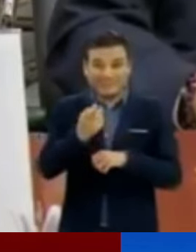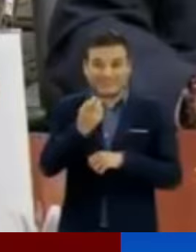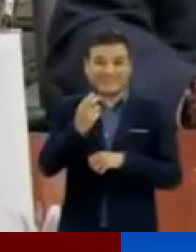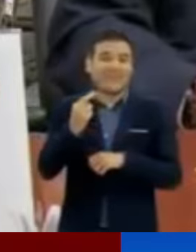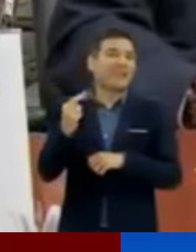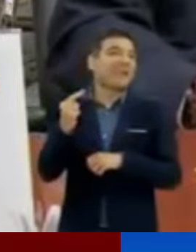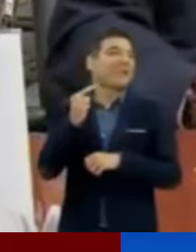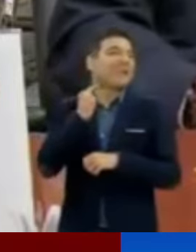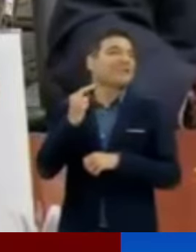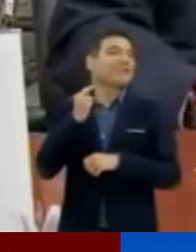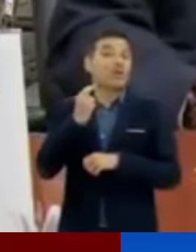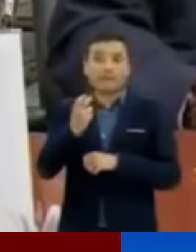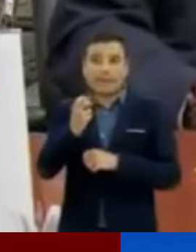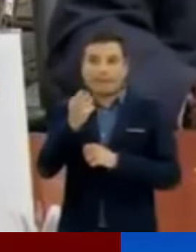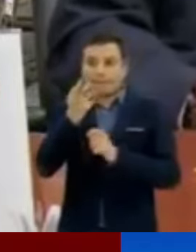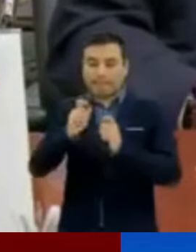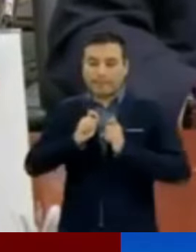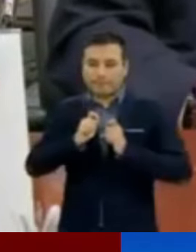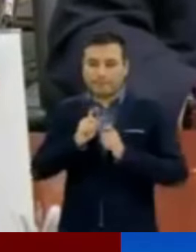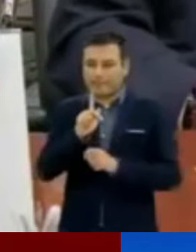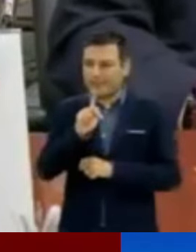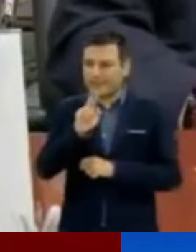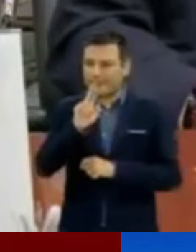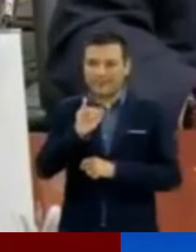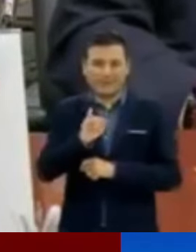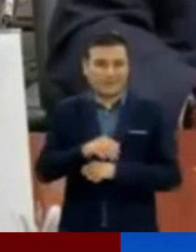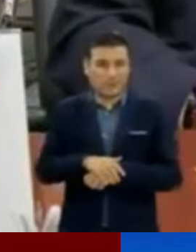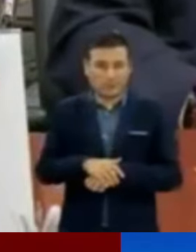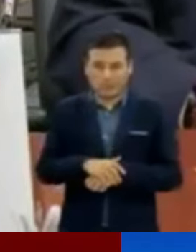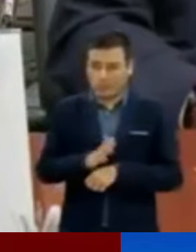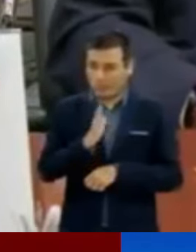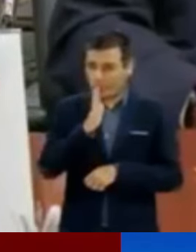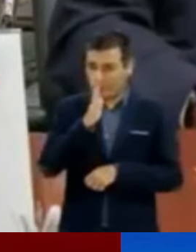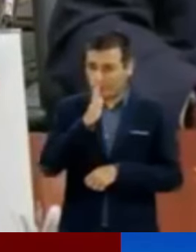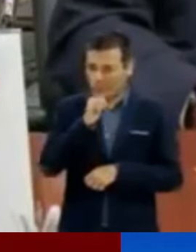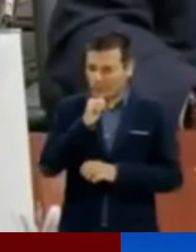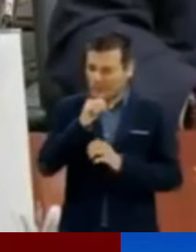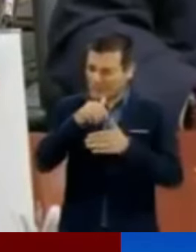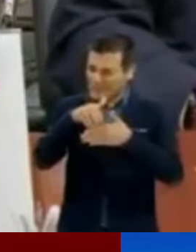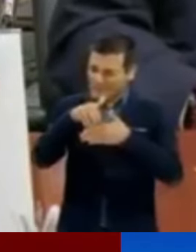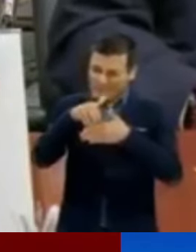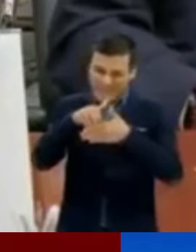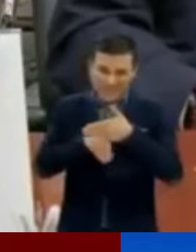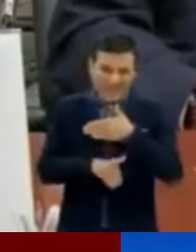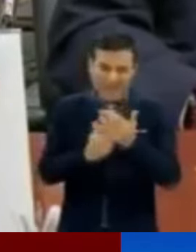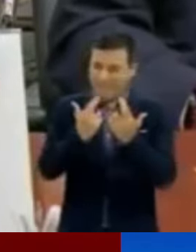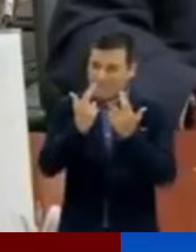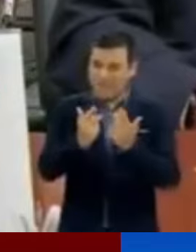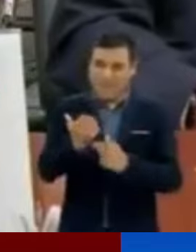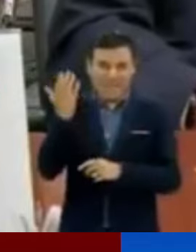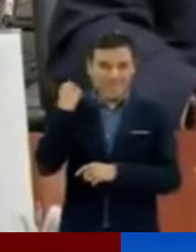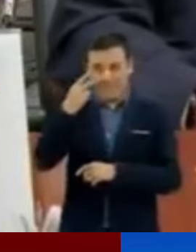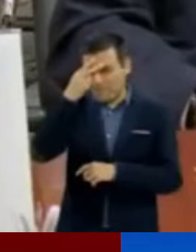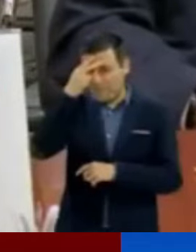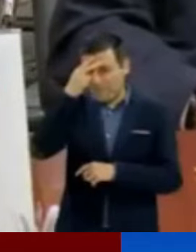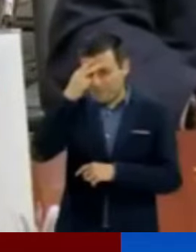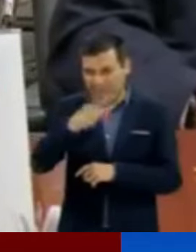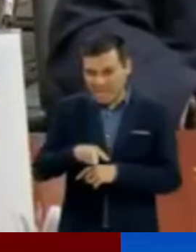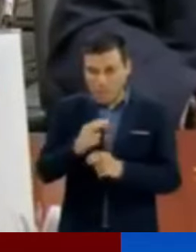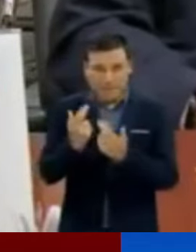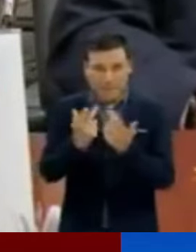eso llevaron al PRI, que es un partido, dicho sea de paso, que mucho daño le hizo a México. Por eso,